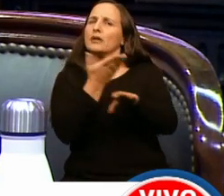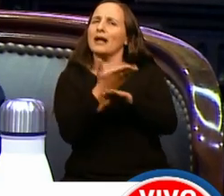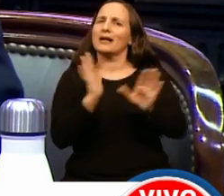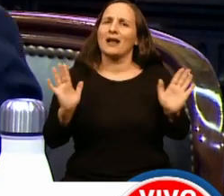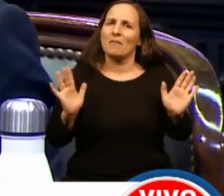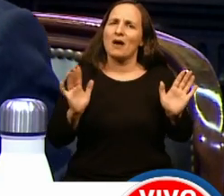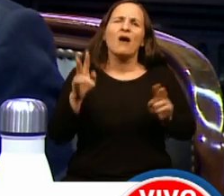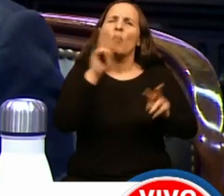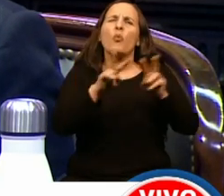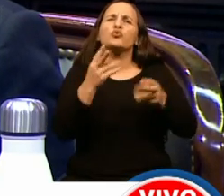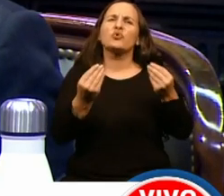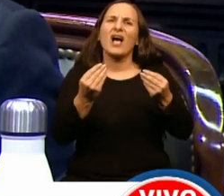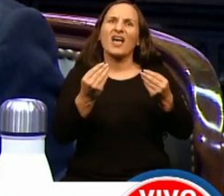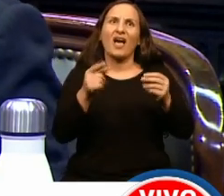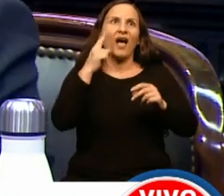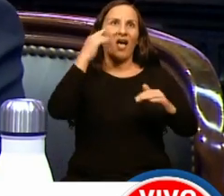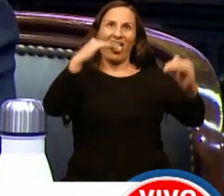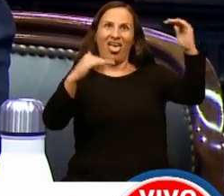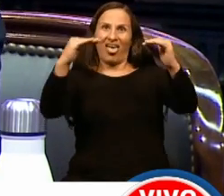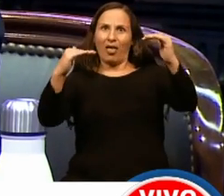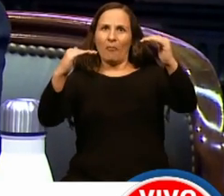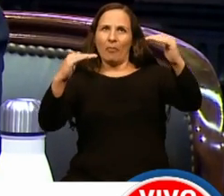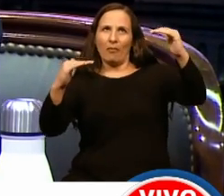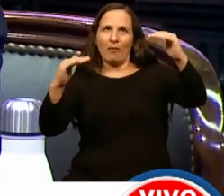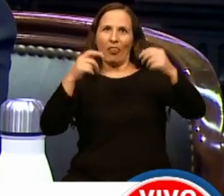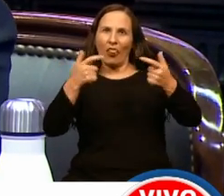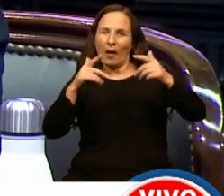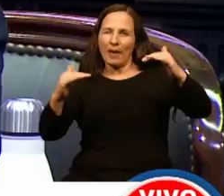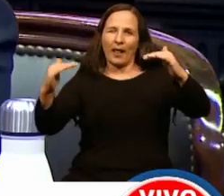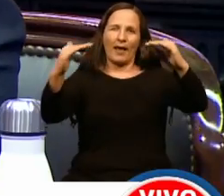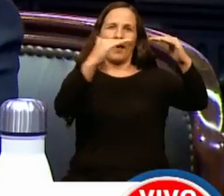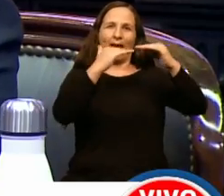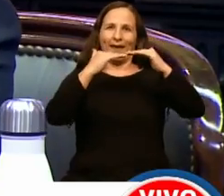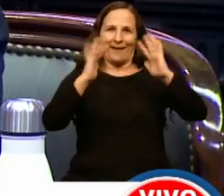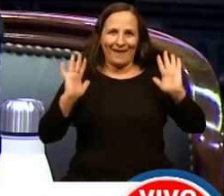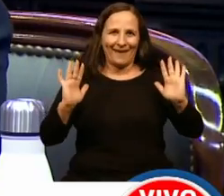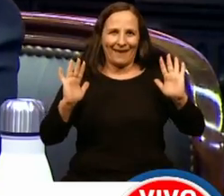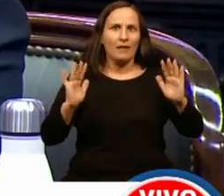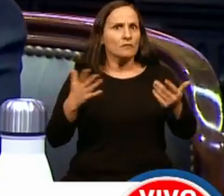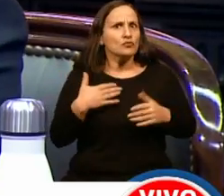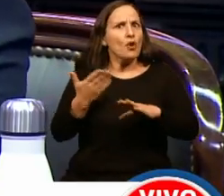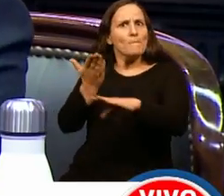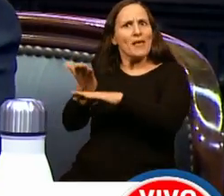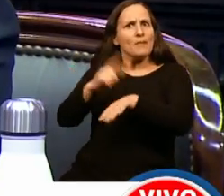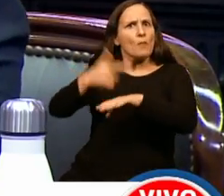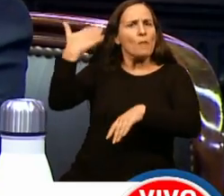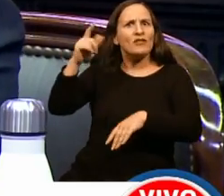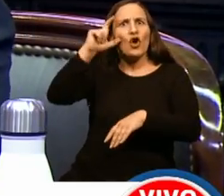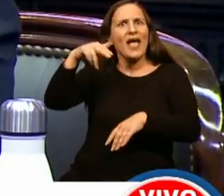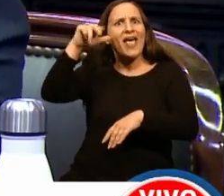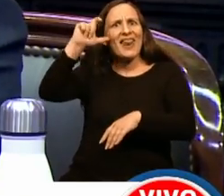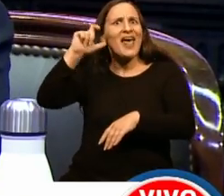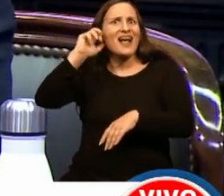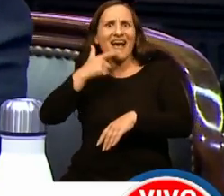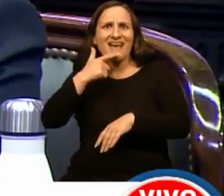solo equidad le pedimos ese día el interventor de la largada que hubiera equidad que aquellos que estuviéramos en